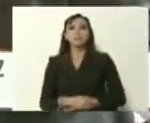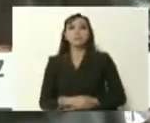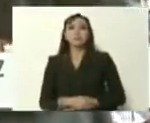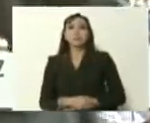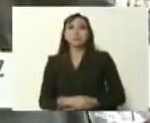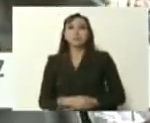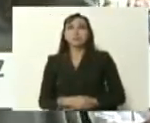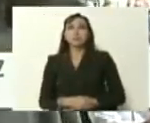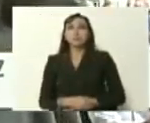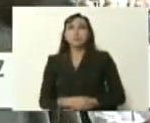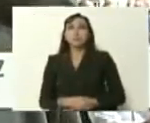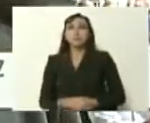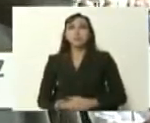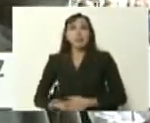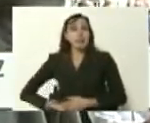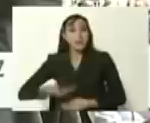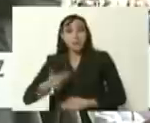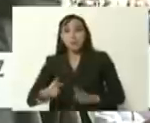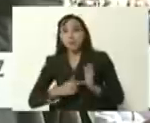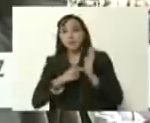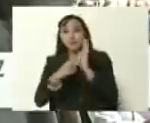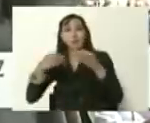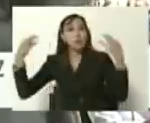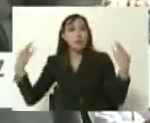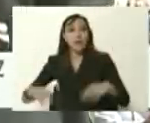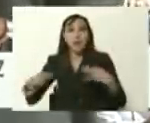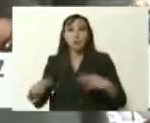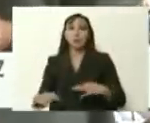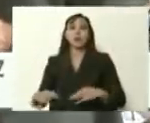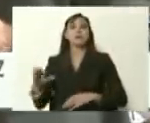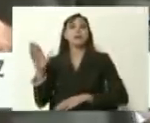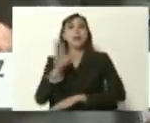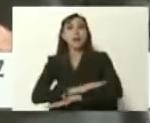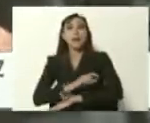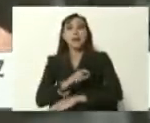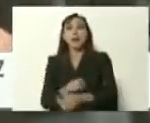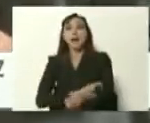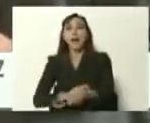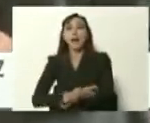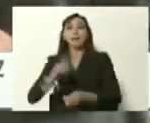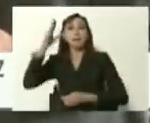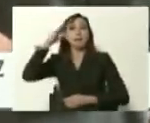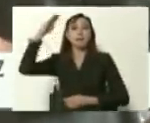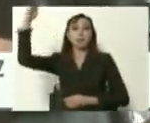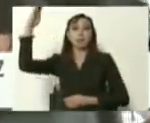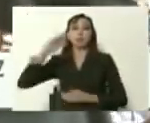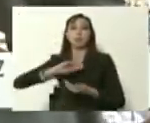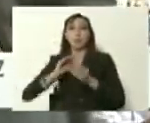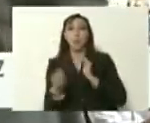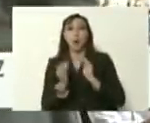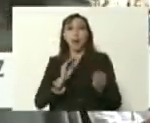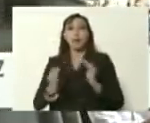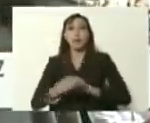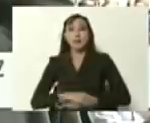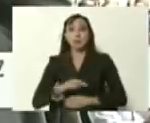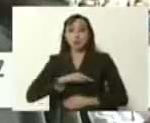El decálogo es un reflejo de la naturaleza y el carácter moral de Dios. Si deseamos saber cómo vivir